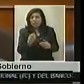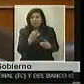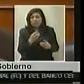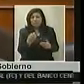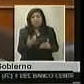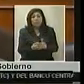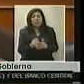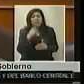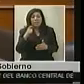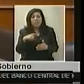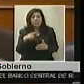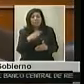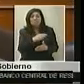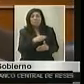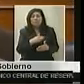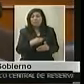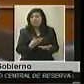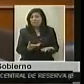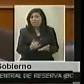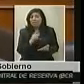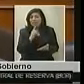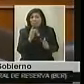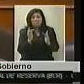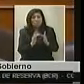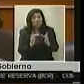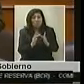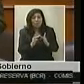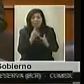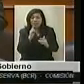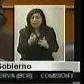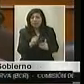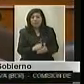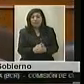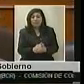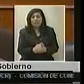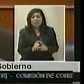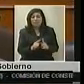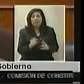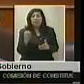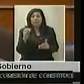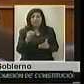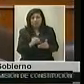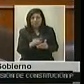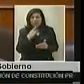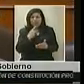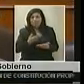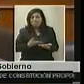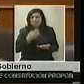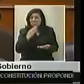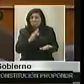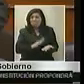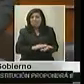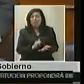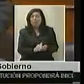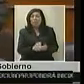sino necesariamente del ministerio. Por tanto, está perfecto, señor, que hagan la denuncia del ministerio, pero también queremos que hagan la denuncia de los malos